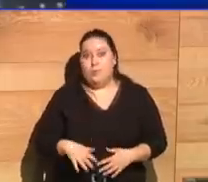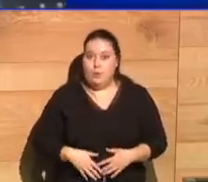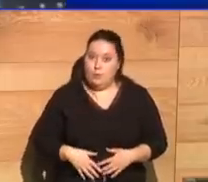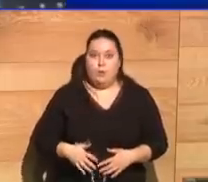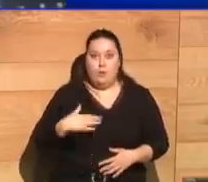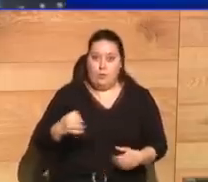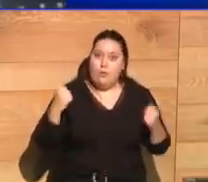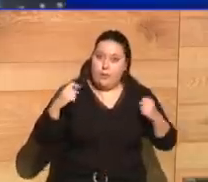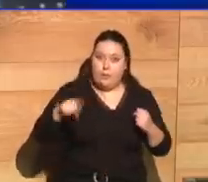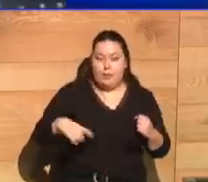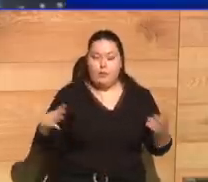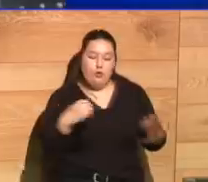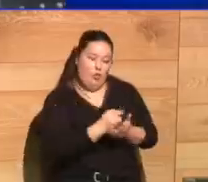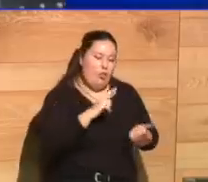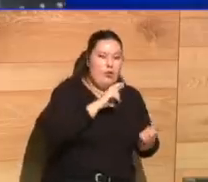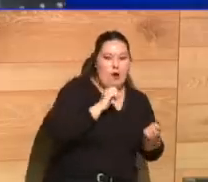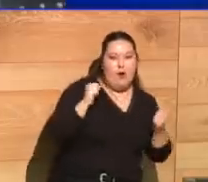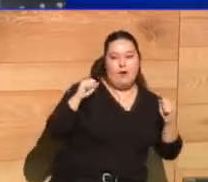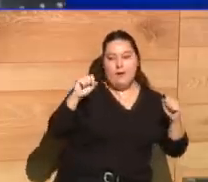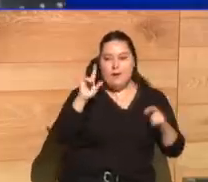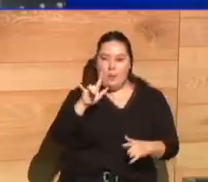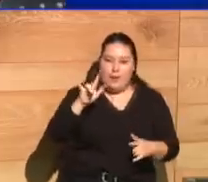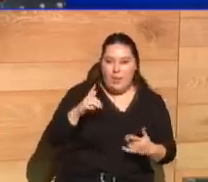casi cualquier todos cosa. Todos rapeando todos.